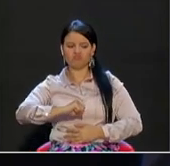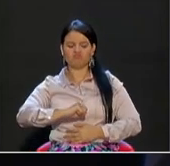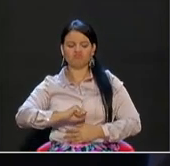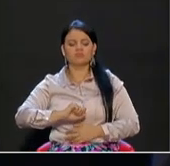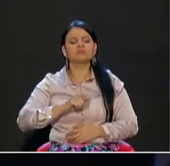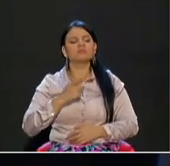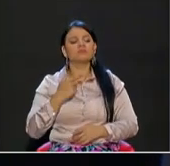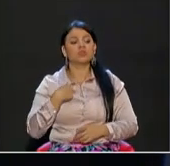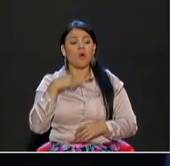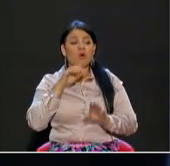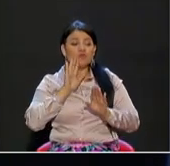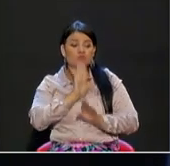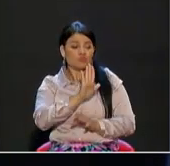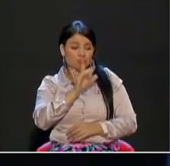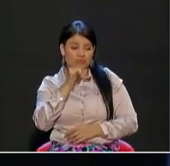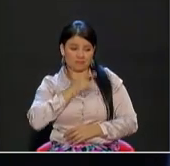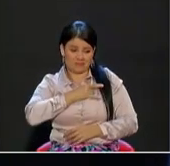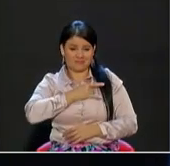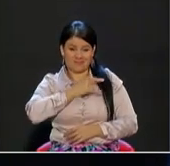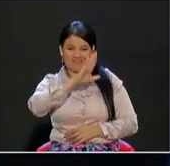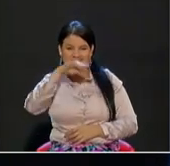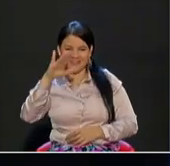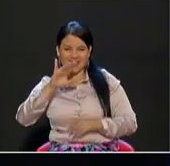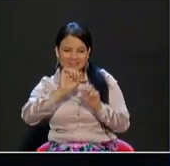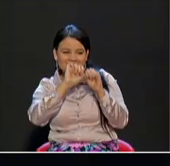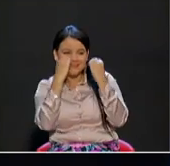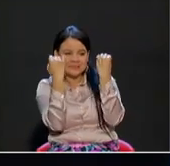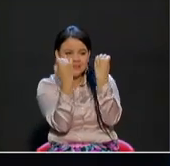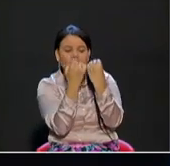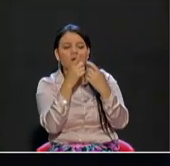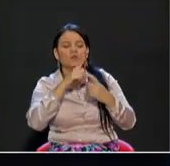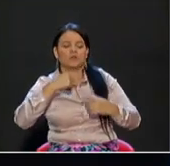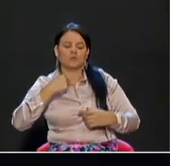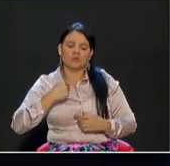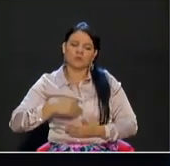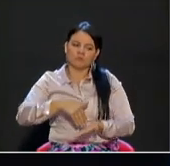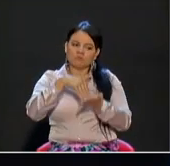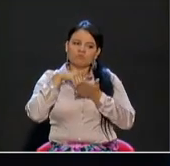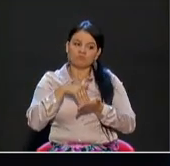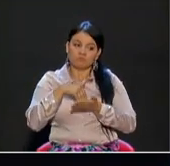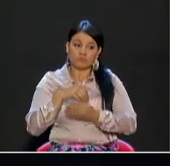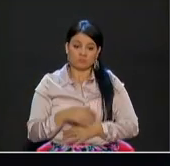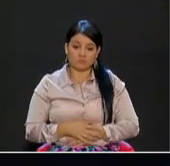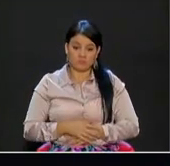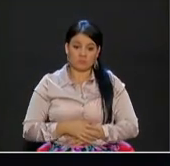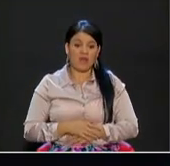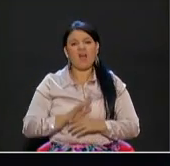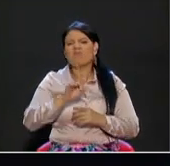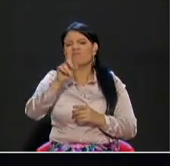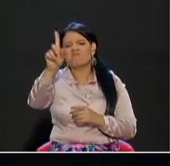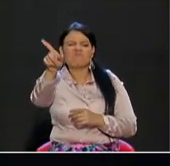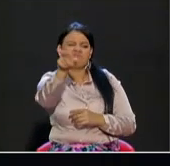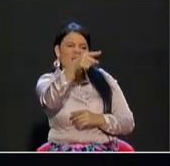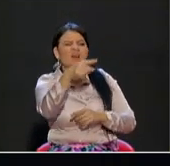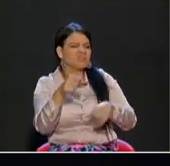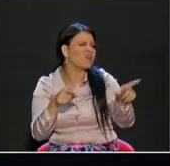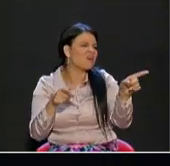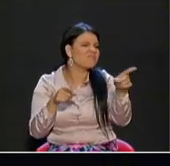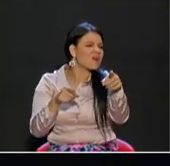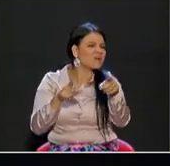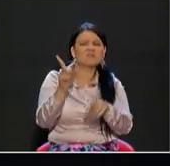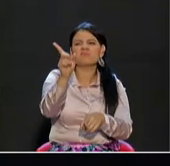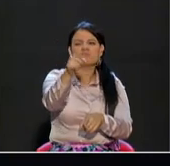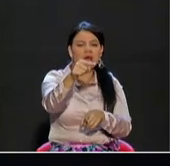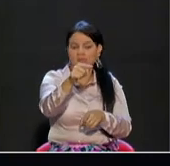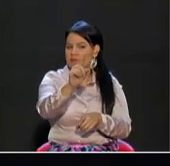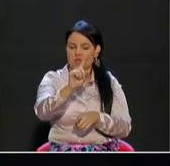de la universidad de antioquia allí asumiré una responsabilidad no delegar absolutamente nada de